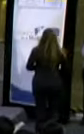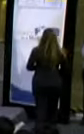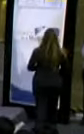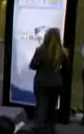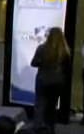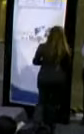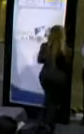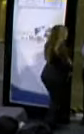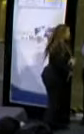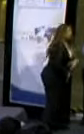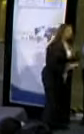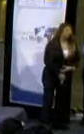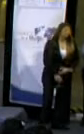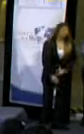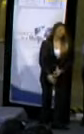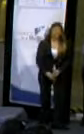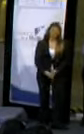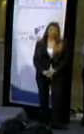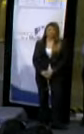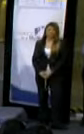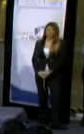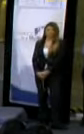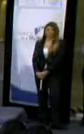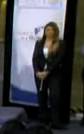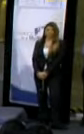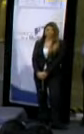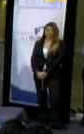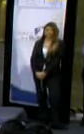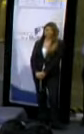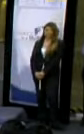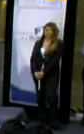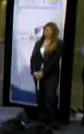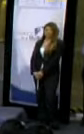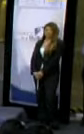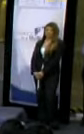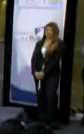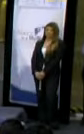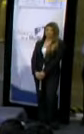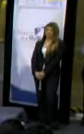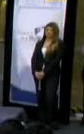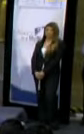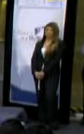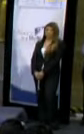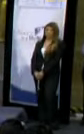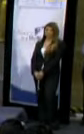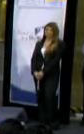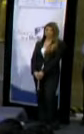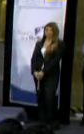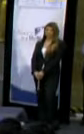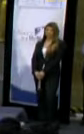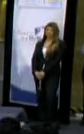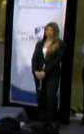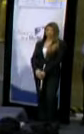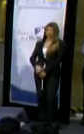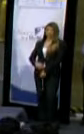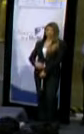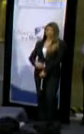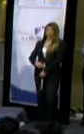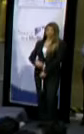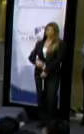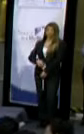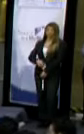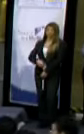Muy buena tarde a todos. Quiero iniciar con la venia de la presidencia de la comisión haciendo un